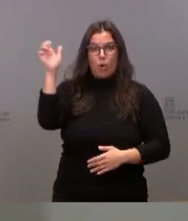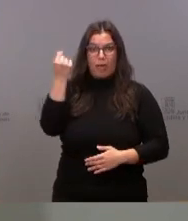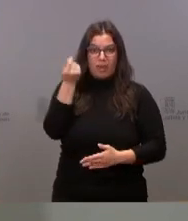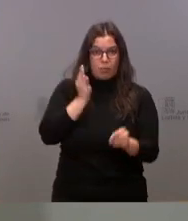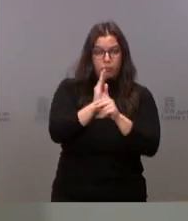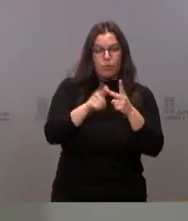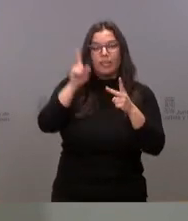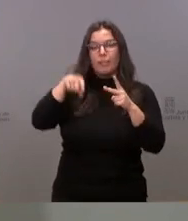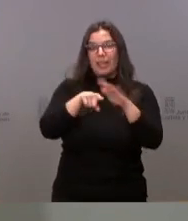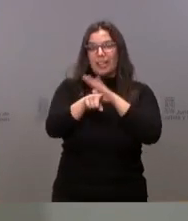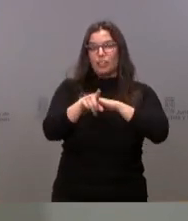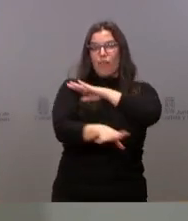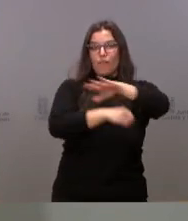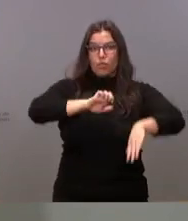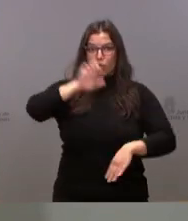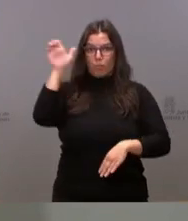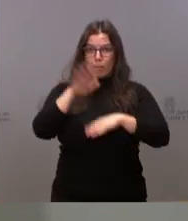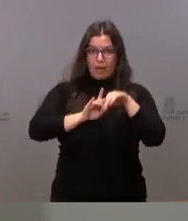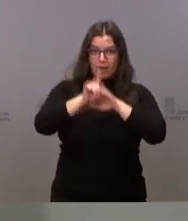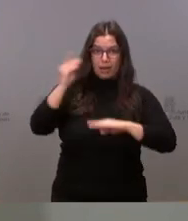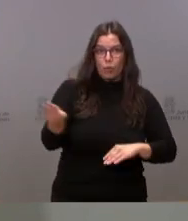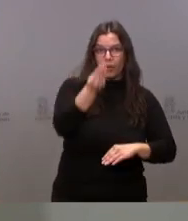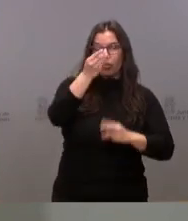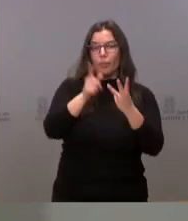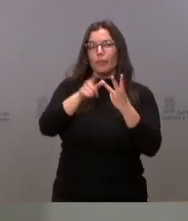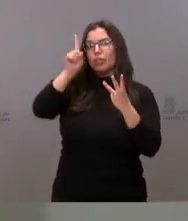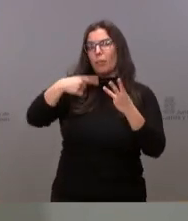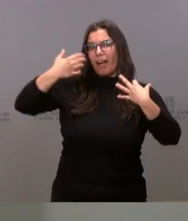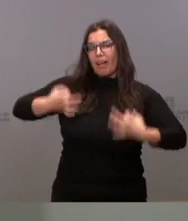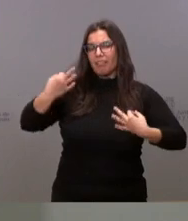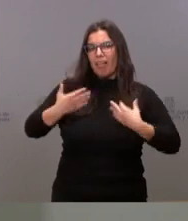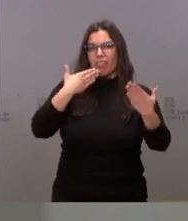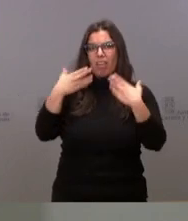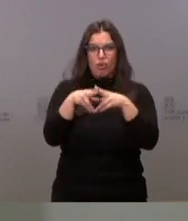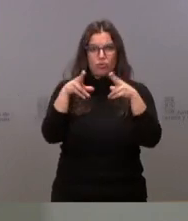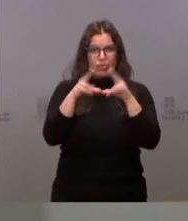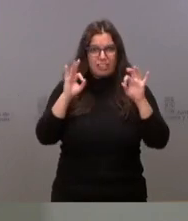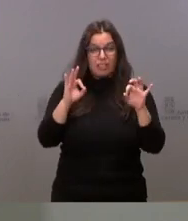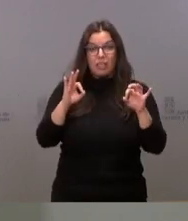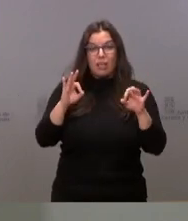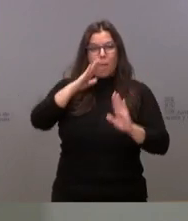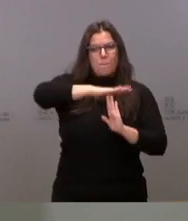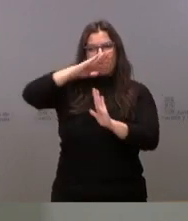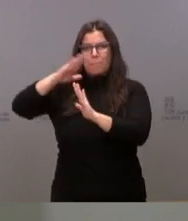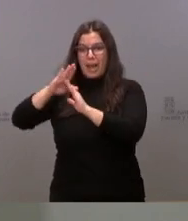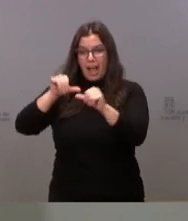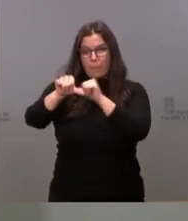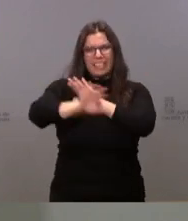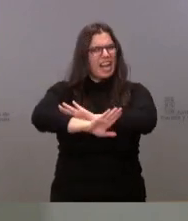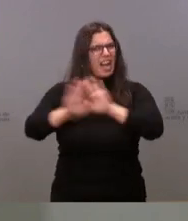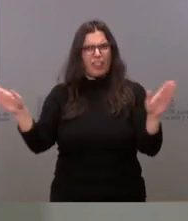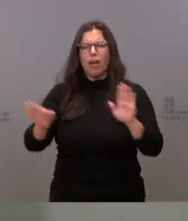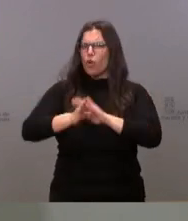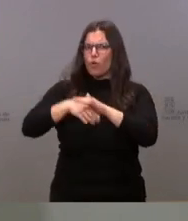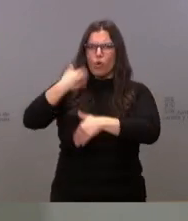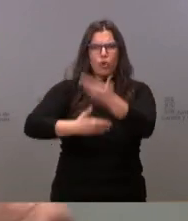fondos europeos para la recuperación, o también garantizar el diálogo social. Nada se va a parar en este tiempo en Castilla y